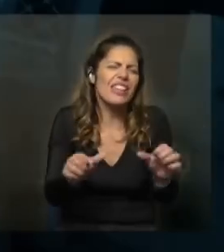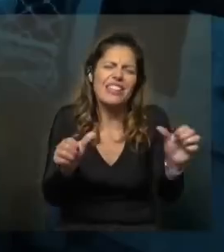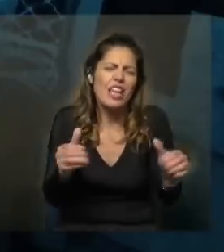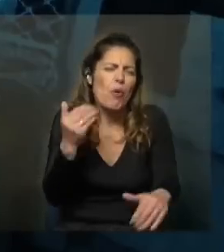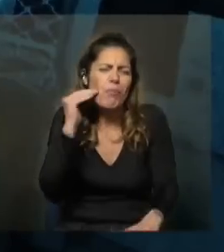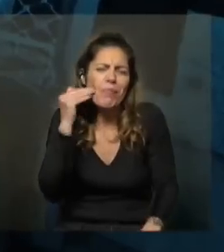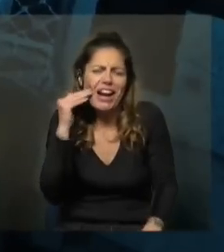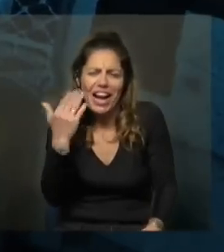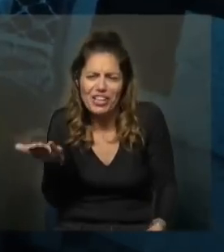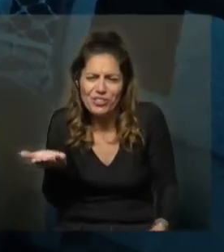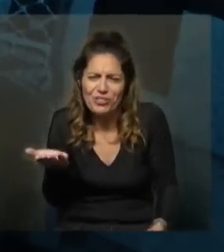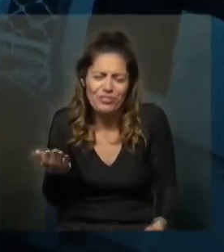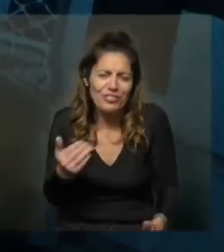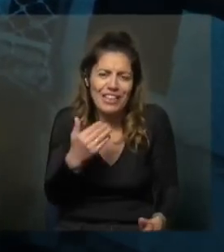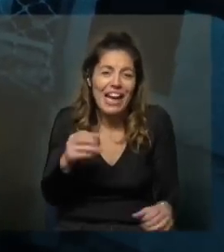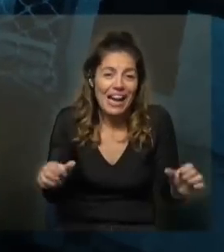Sí